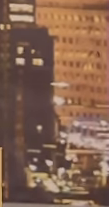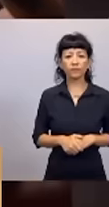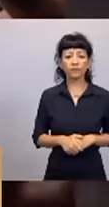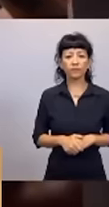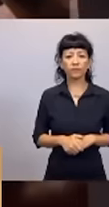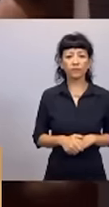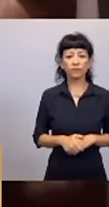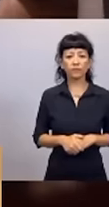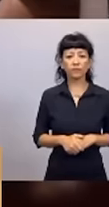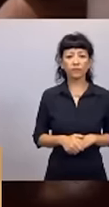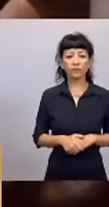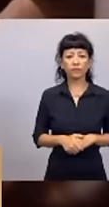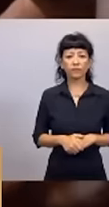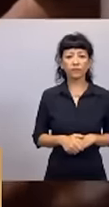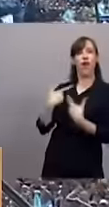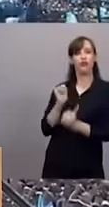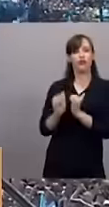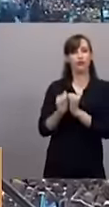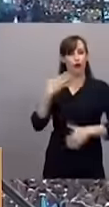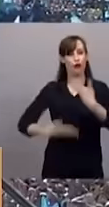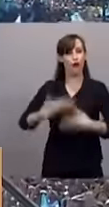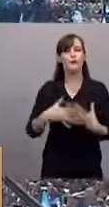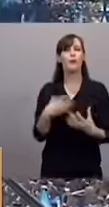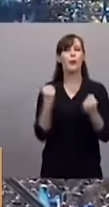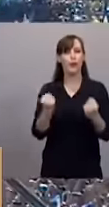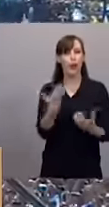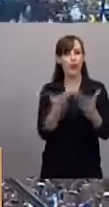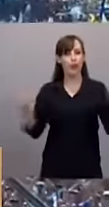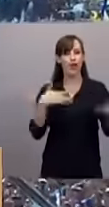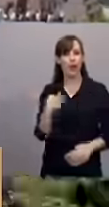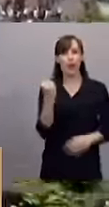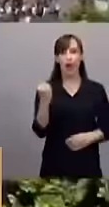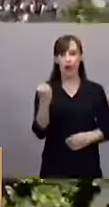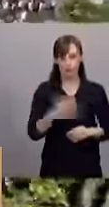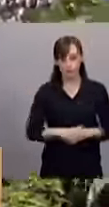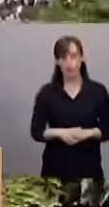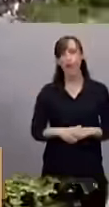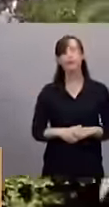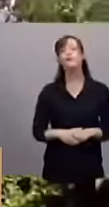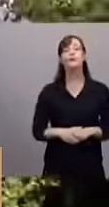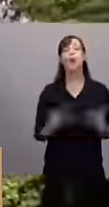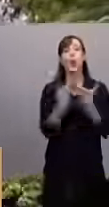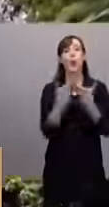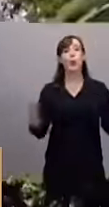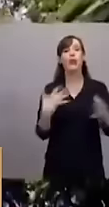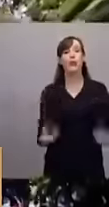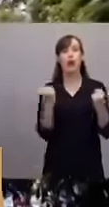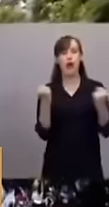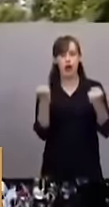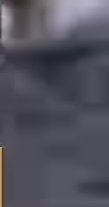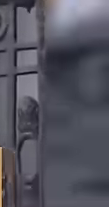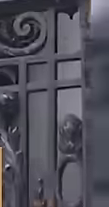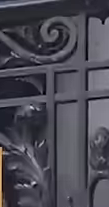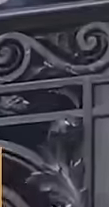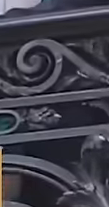la pandemia, la cogobernanza, ¿no? O sea, que solo ellos defienden la cogobernanza para lo que les interesa. Ahí, cuando Pedro Sánchez